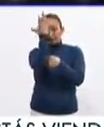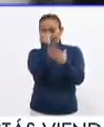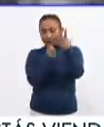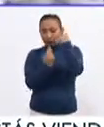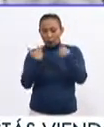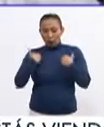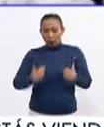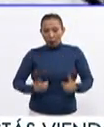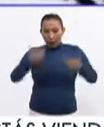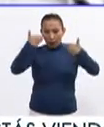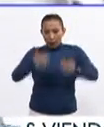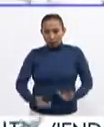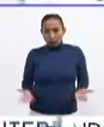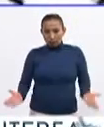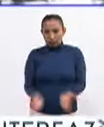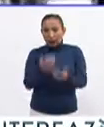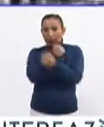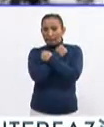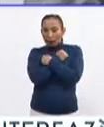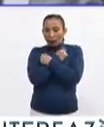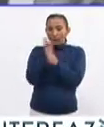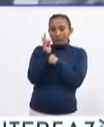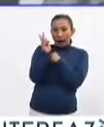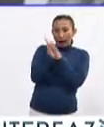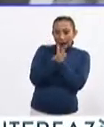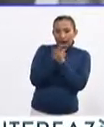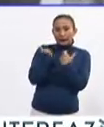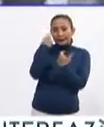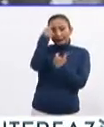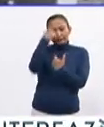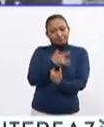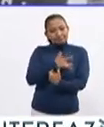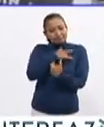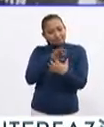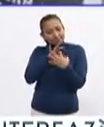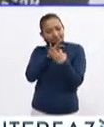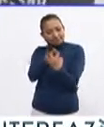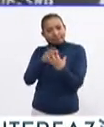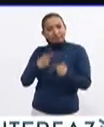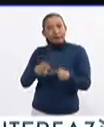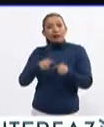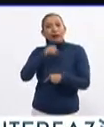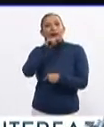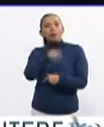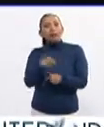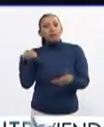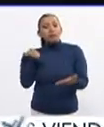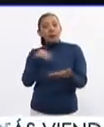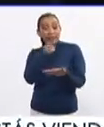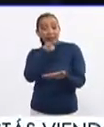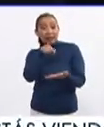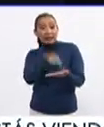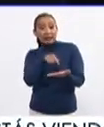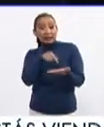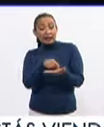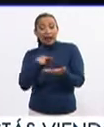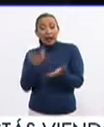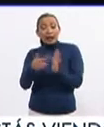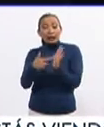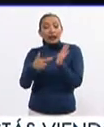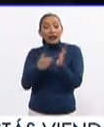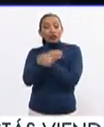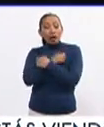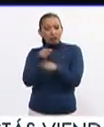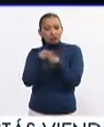facultades del ser humano. Fomentaría el amor a la patria, a la conciencia de la solidaridad. Además, establecía que el criterio de la educación